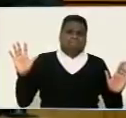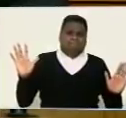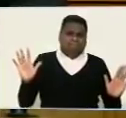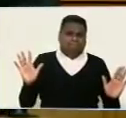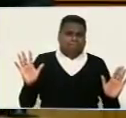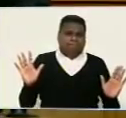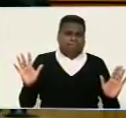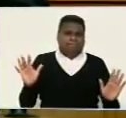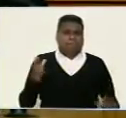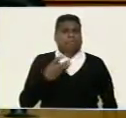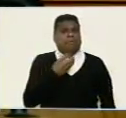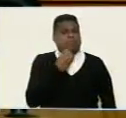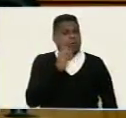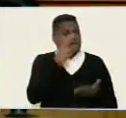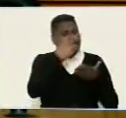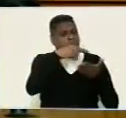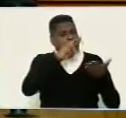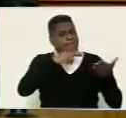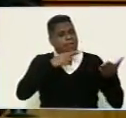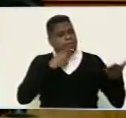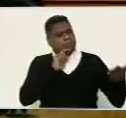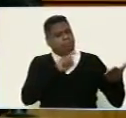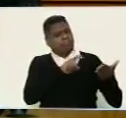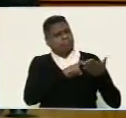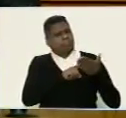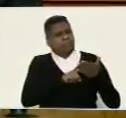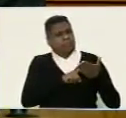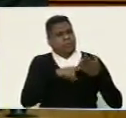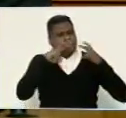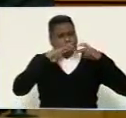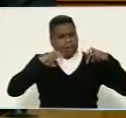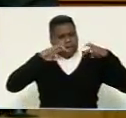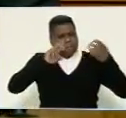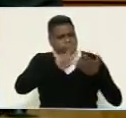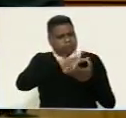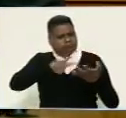es bueno que revise, pues, para no decir otra cosa, es bueno que revise